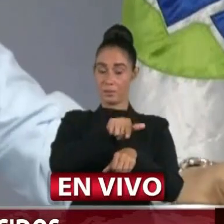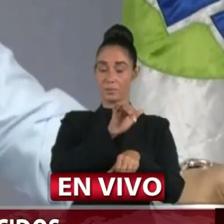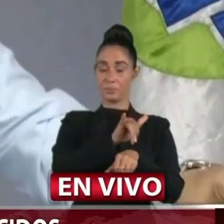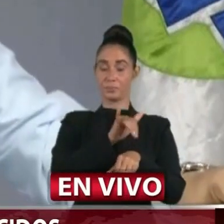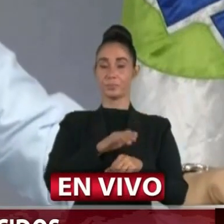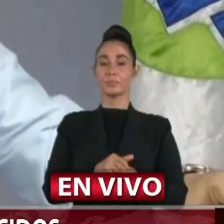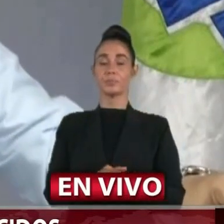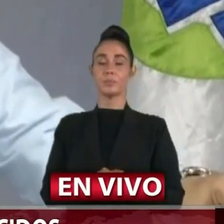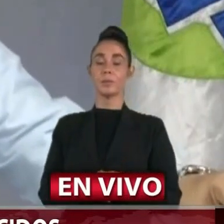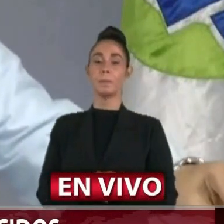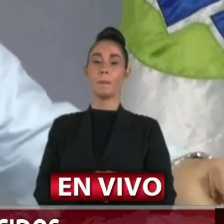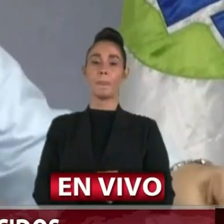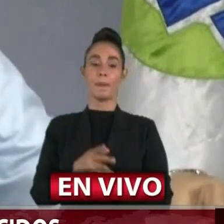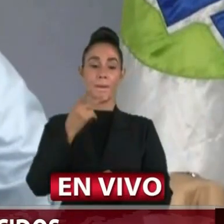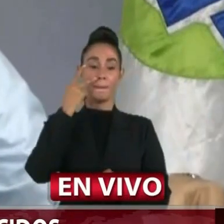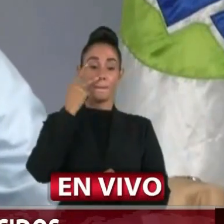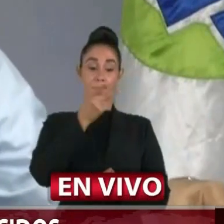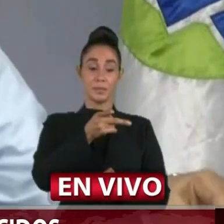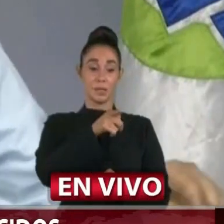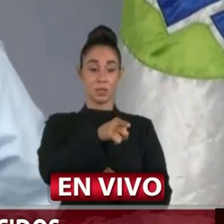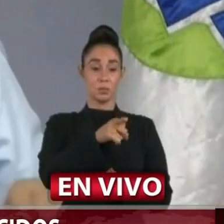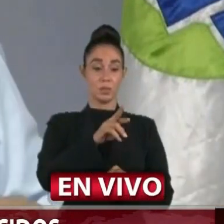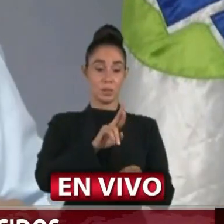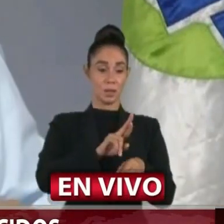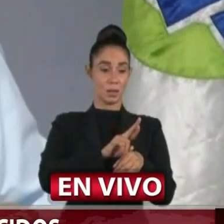Mirando el comportamiento de la provincia,